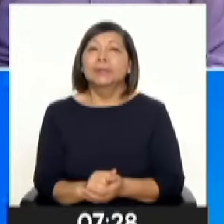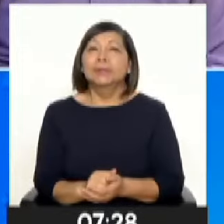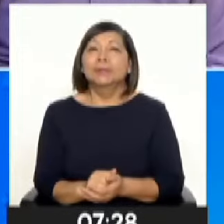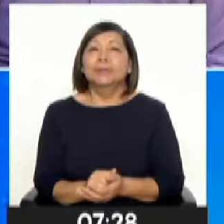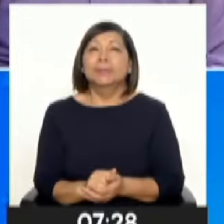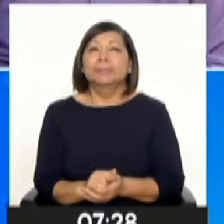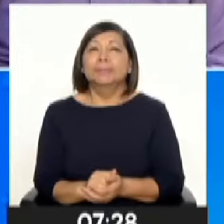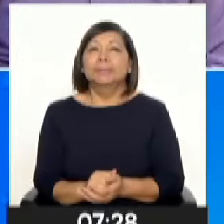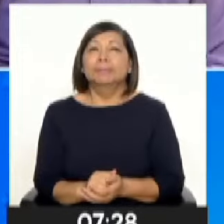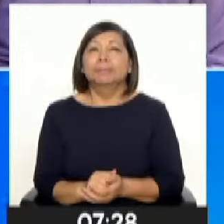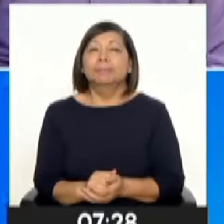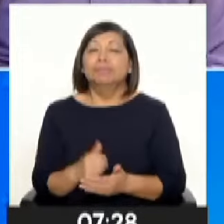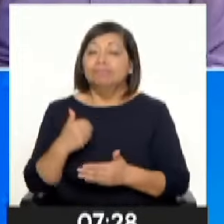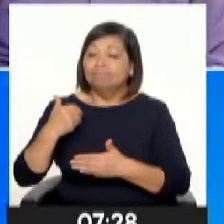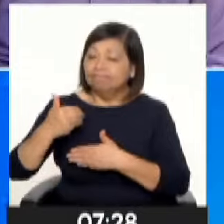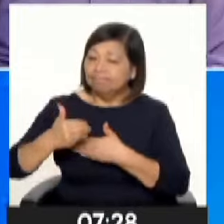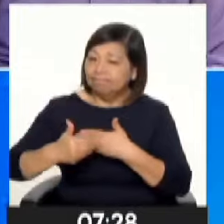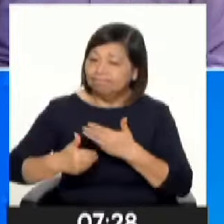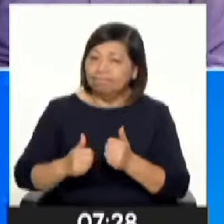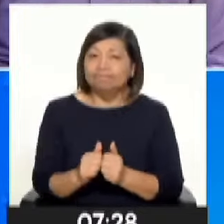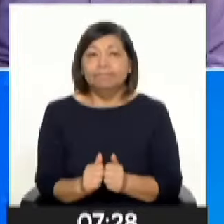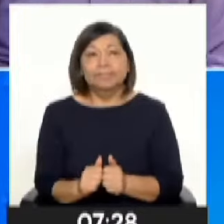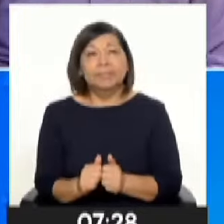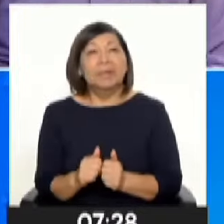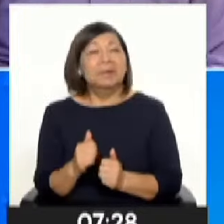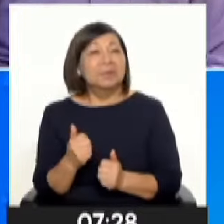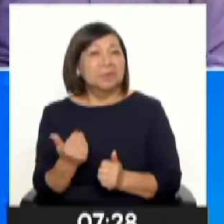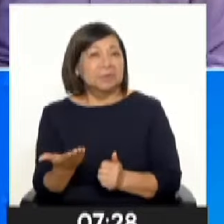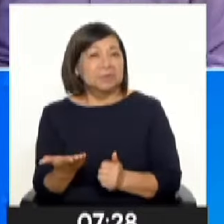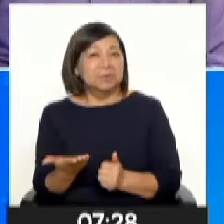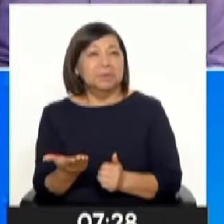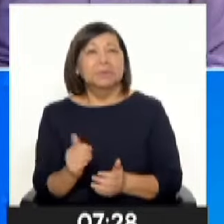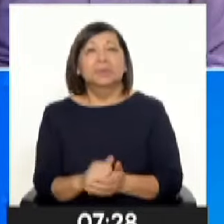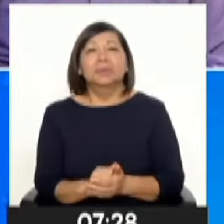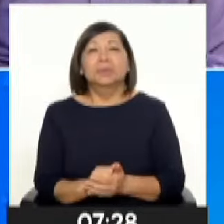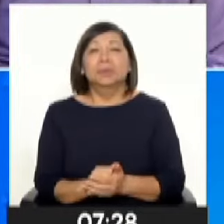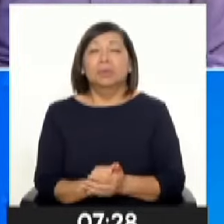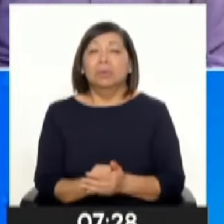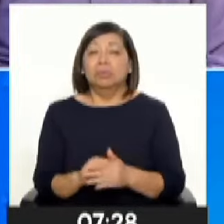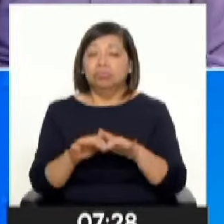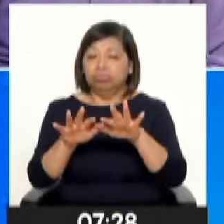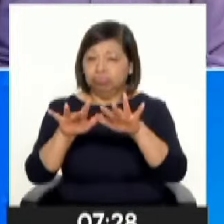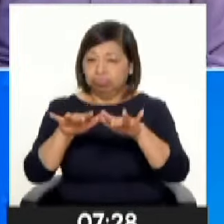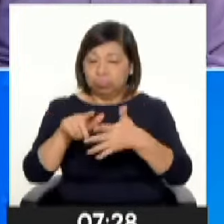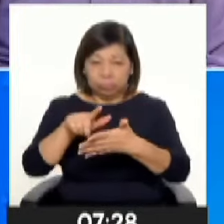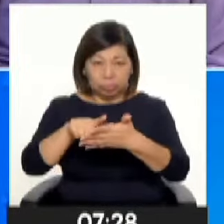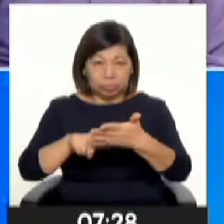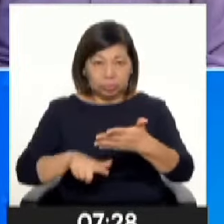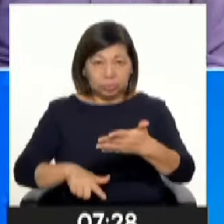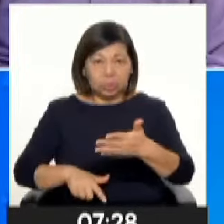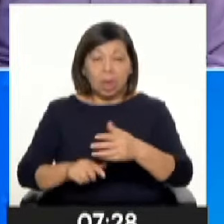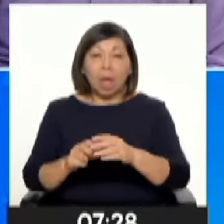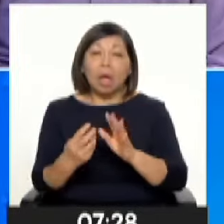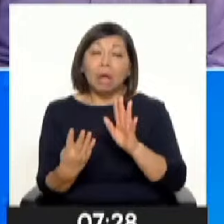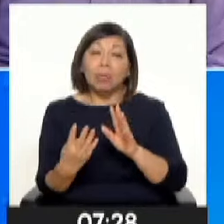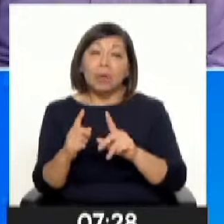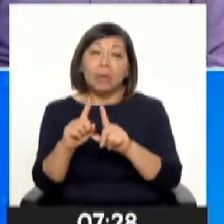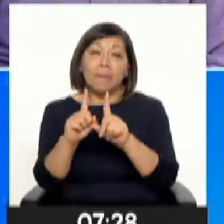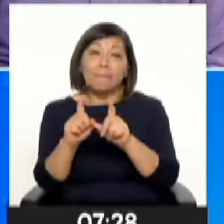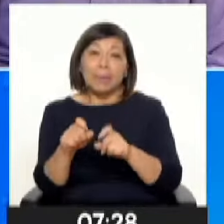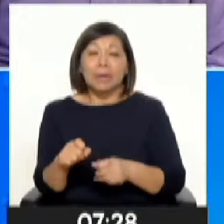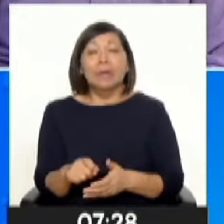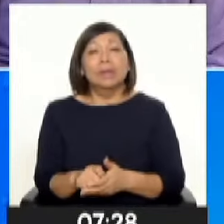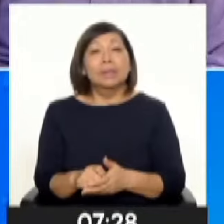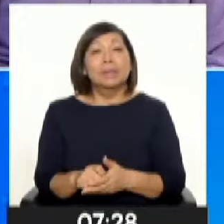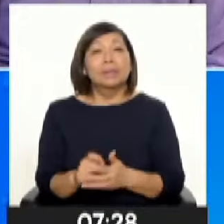el procedimiento, ha elaborado una lista de 14 preguntas al Ministerio